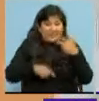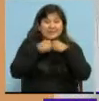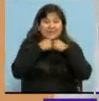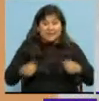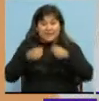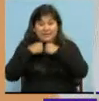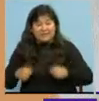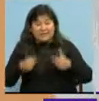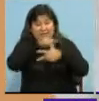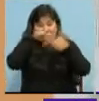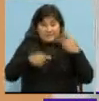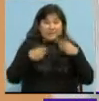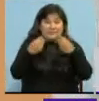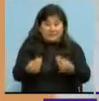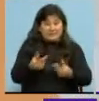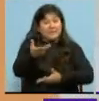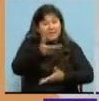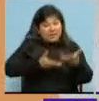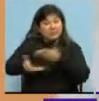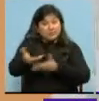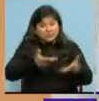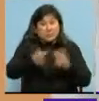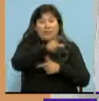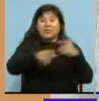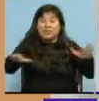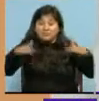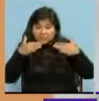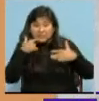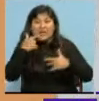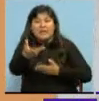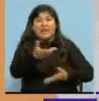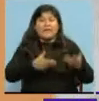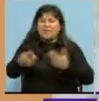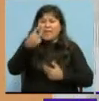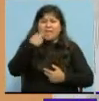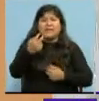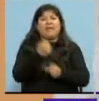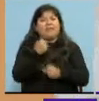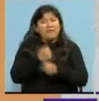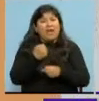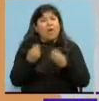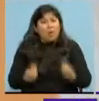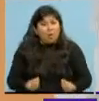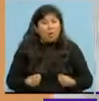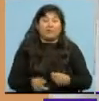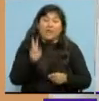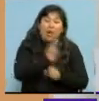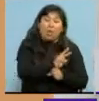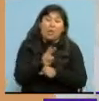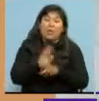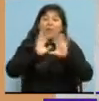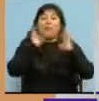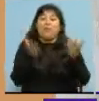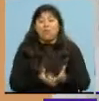intercambio con la comunidad para que se enteren el trabajo y cómo cuidar el ambiente y proteger la biodiversidad que es el